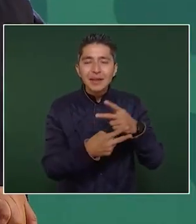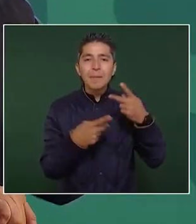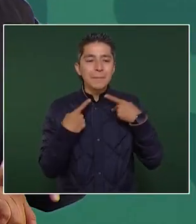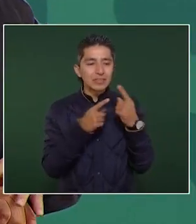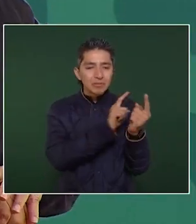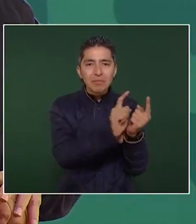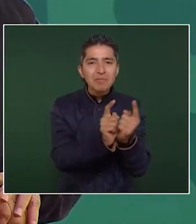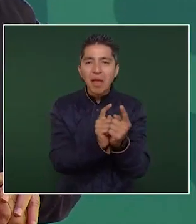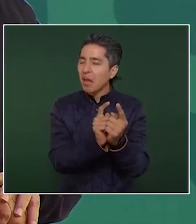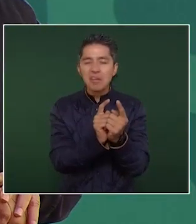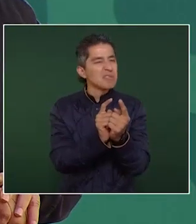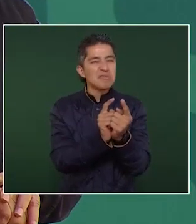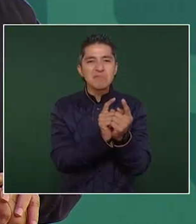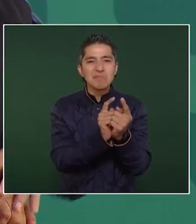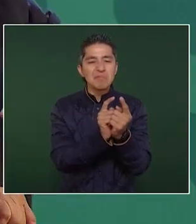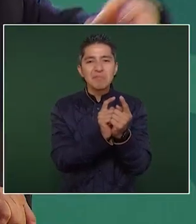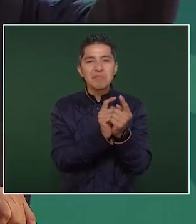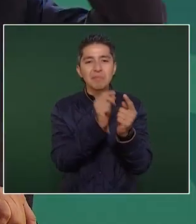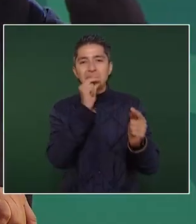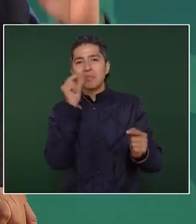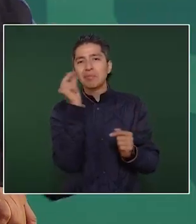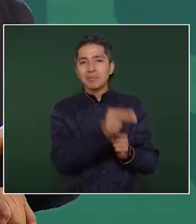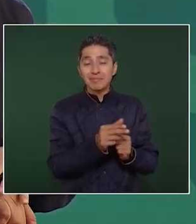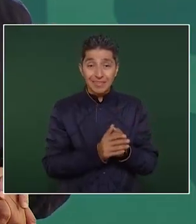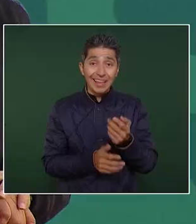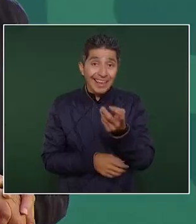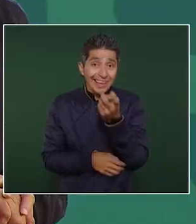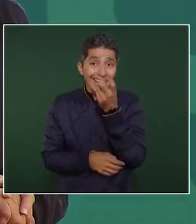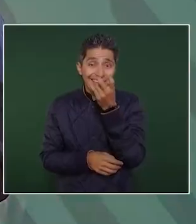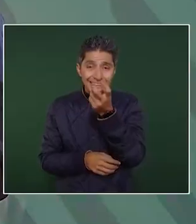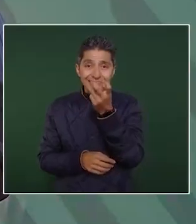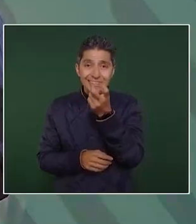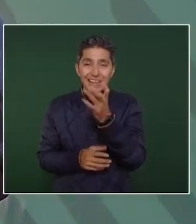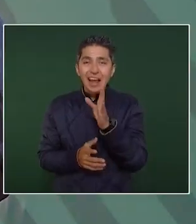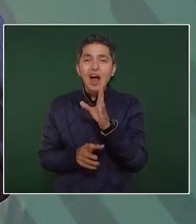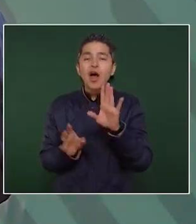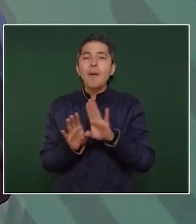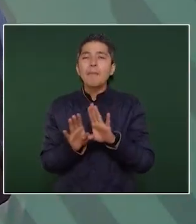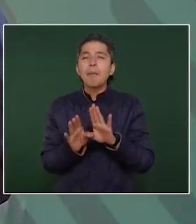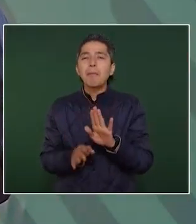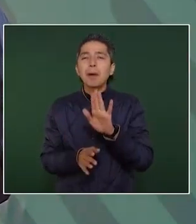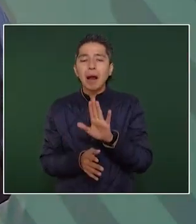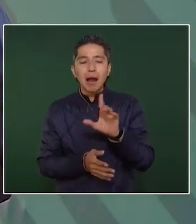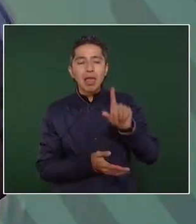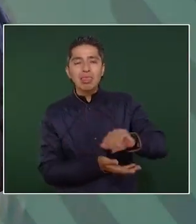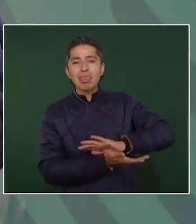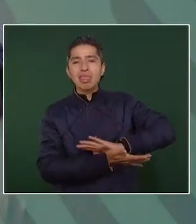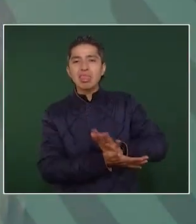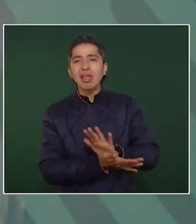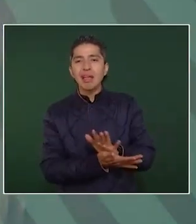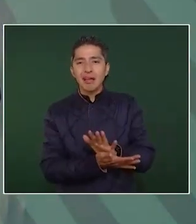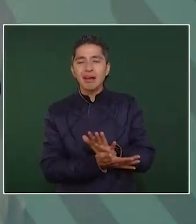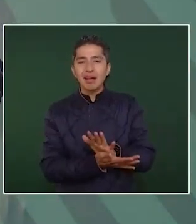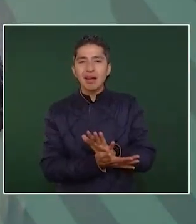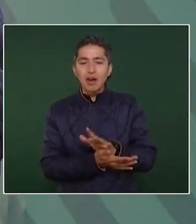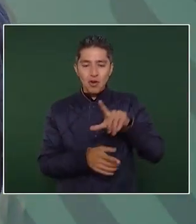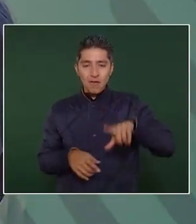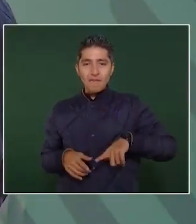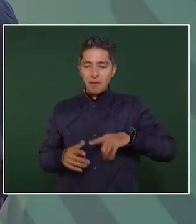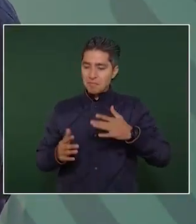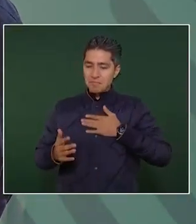gente. Es más, hasta los humillaban ya cuando estaban en el